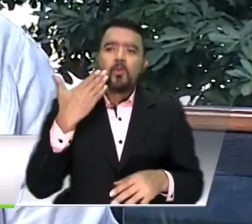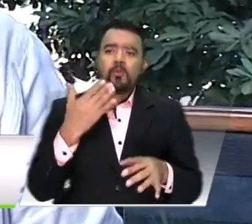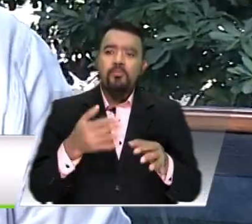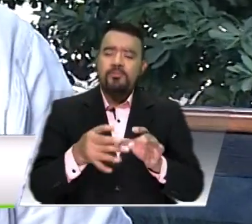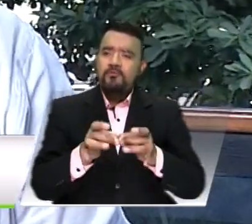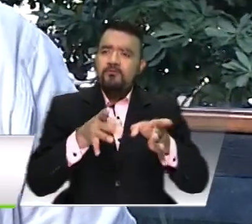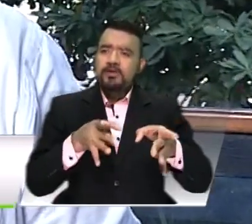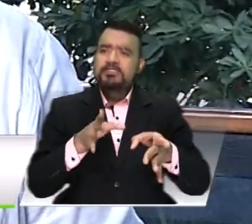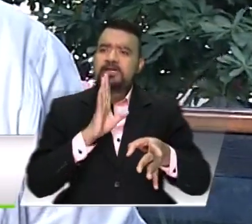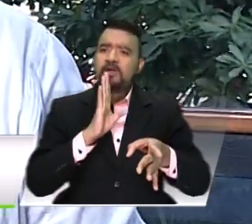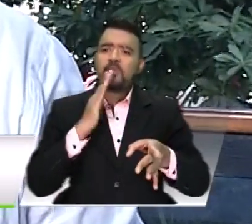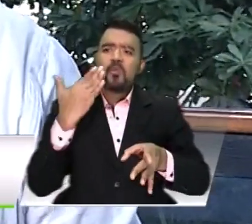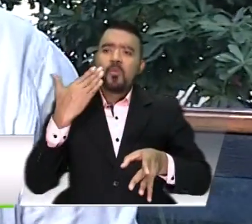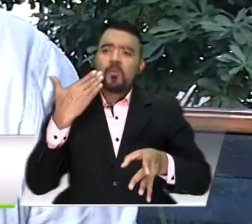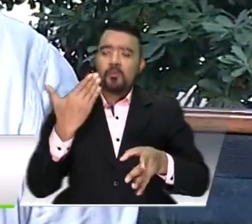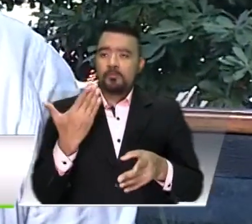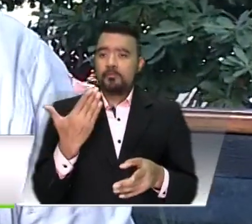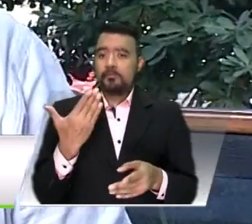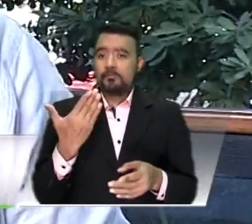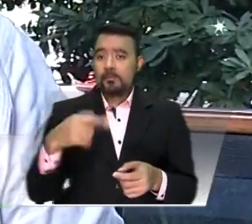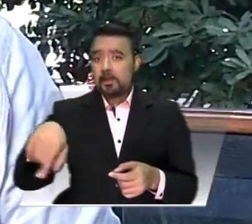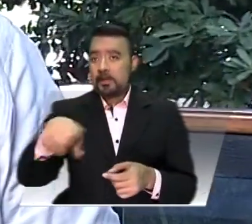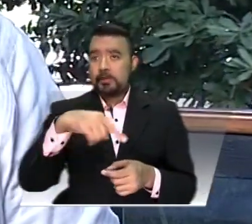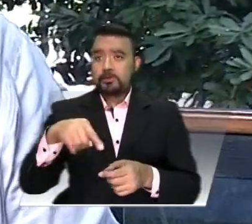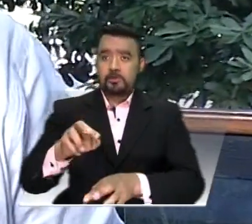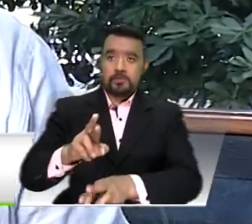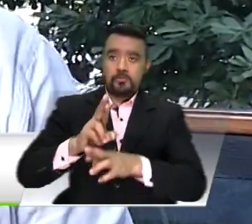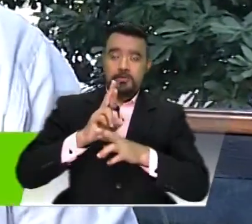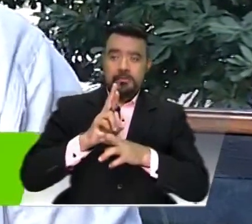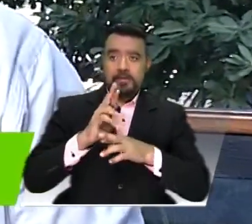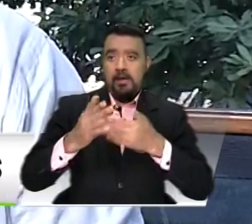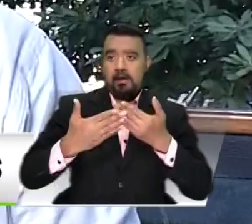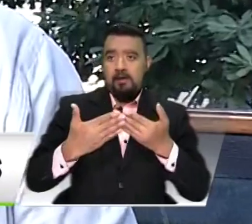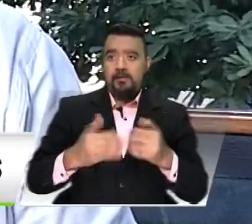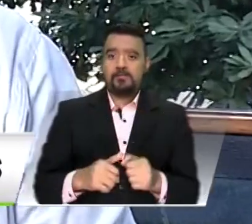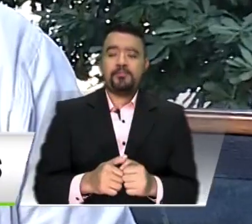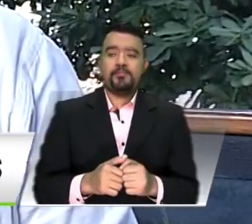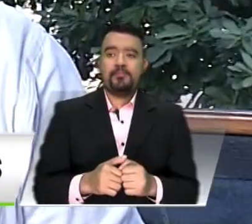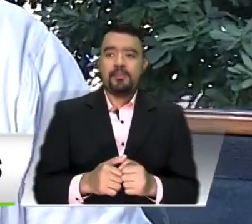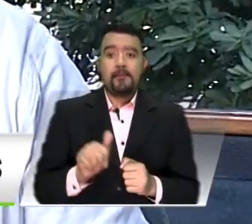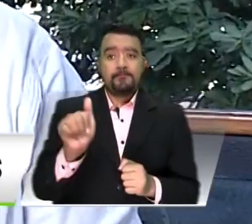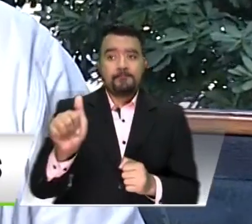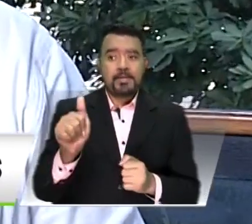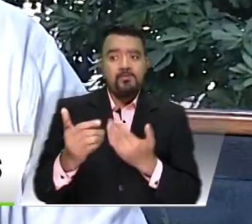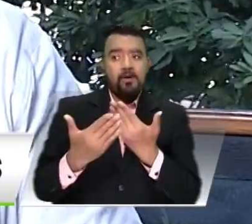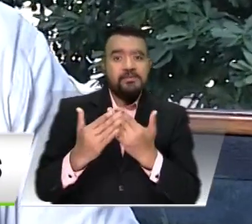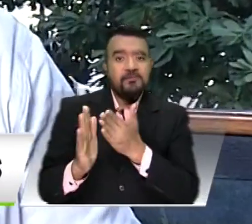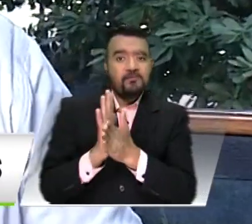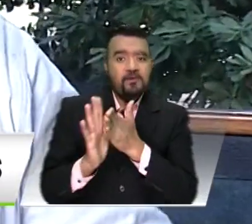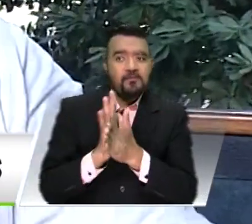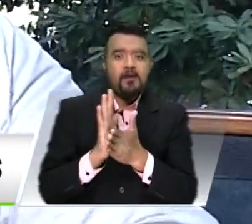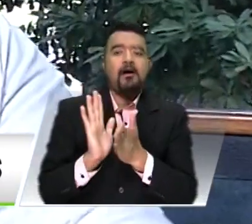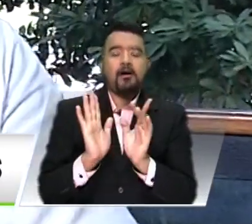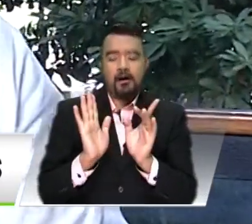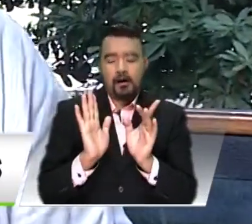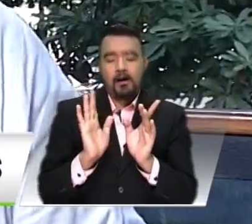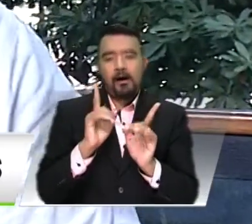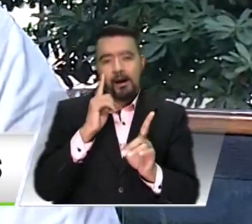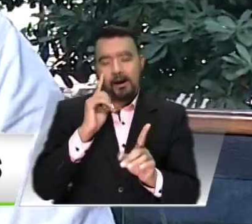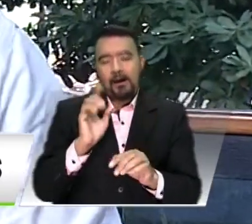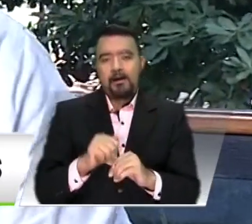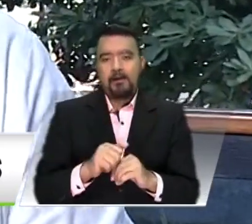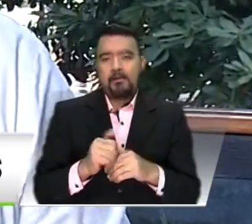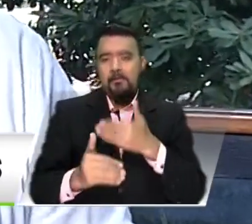que los técnicos nos digan cuándo se va a realizar esta prueba y ya acomodar todo el